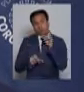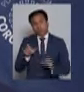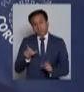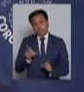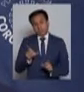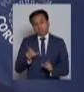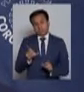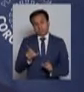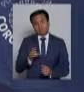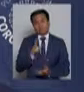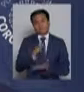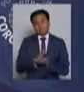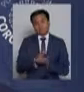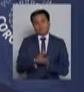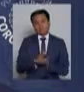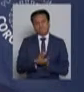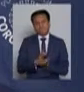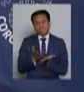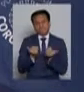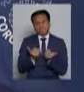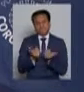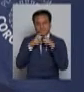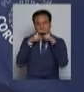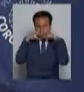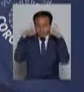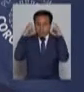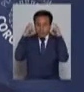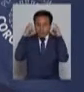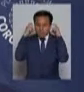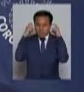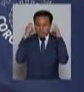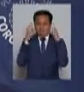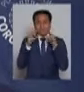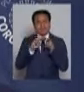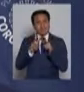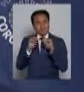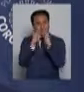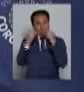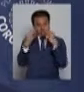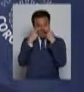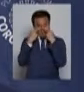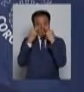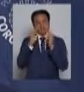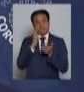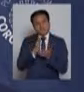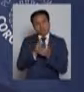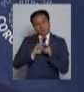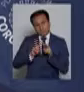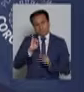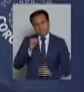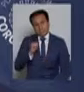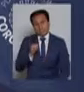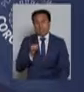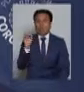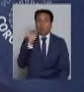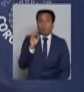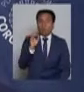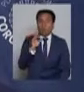es absolutamente prudente que se use una mascarilla quirúrgica como la que yo tengo en este momento puesta o